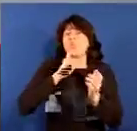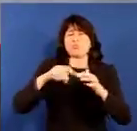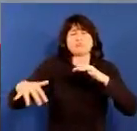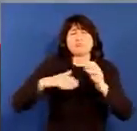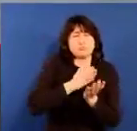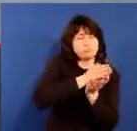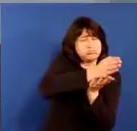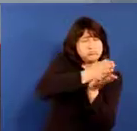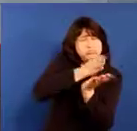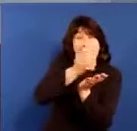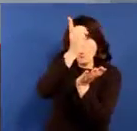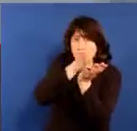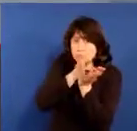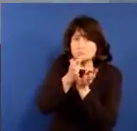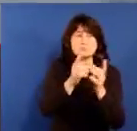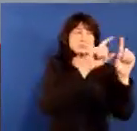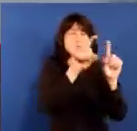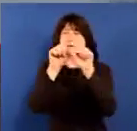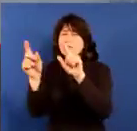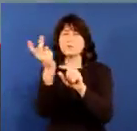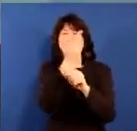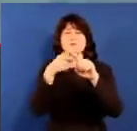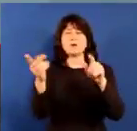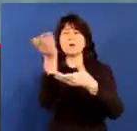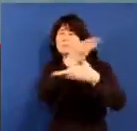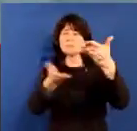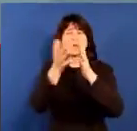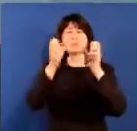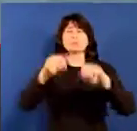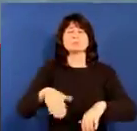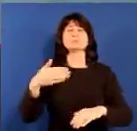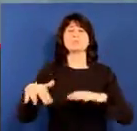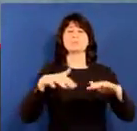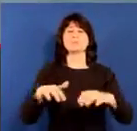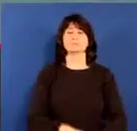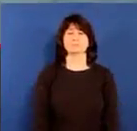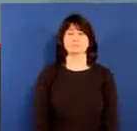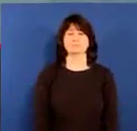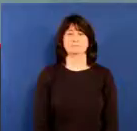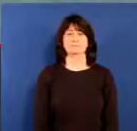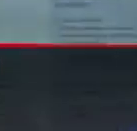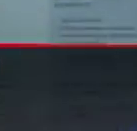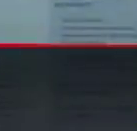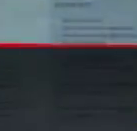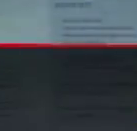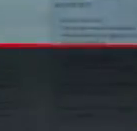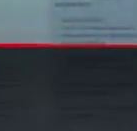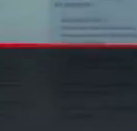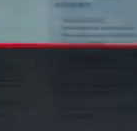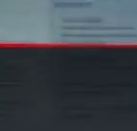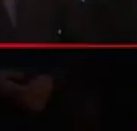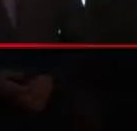queremos que nuestra juventud sea excelente mañana, porque invertir en conocimiento e investigación es invertir en la salida de la